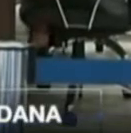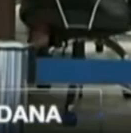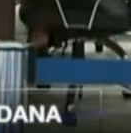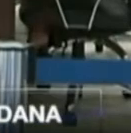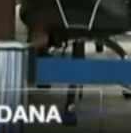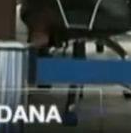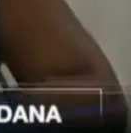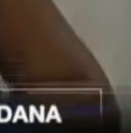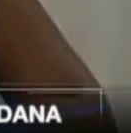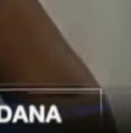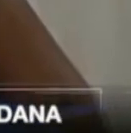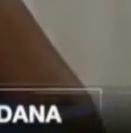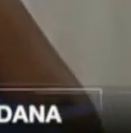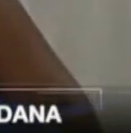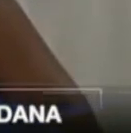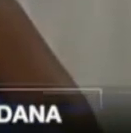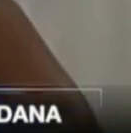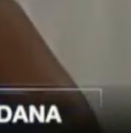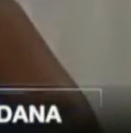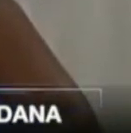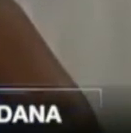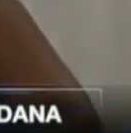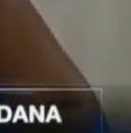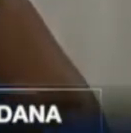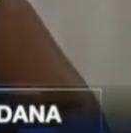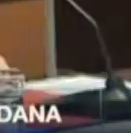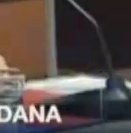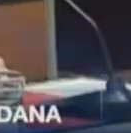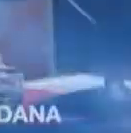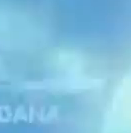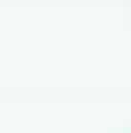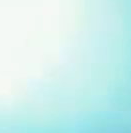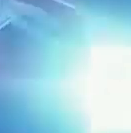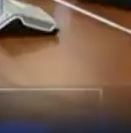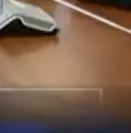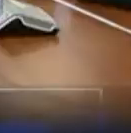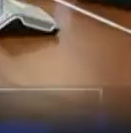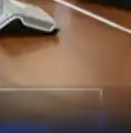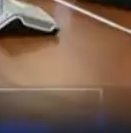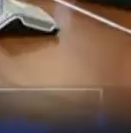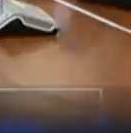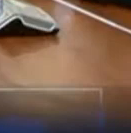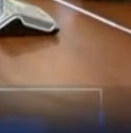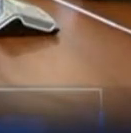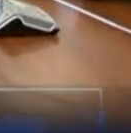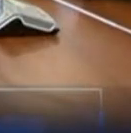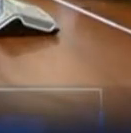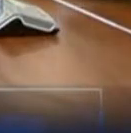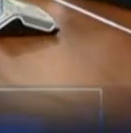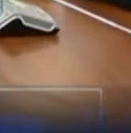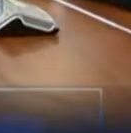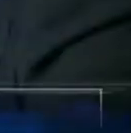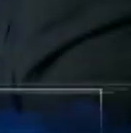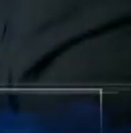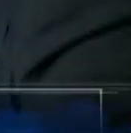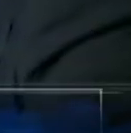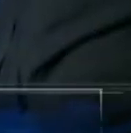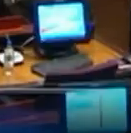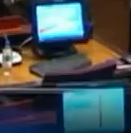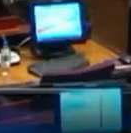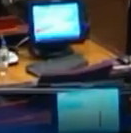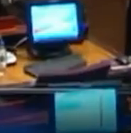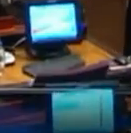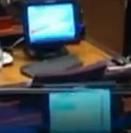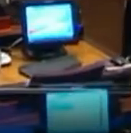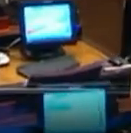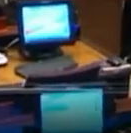Participación Ciudadana se suma a las investigaciones en el caso Odebrecht. La Comisión de Relaciones Internacionales aprobó el informe para